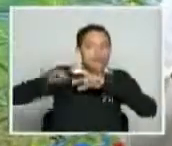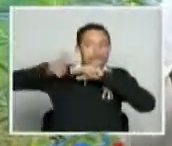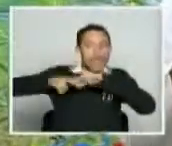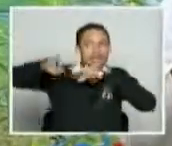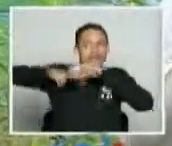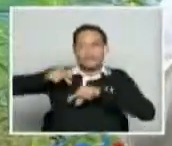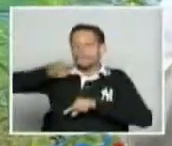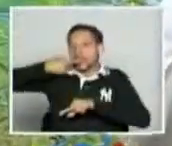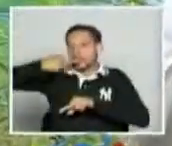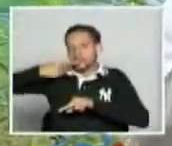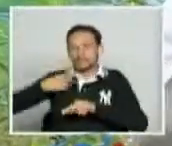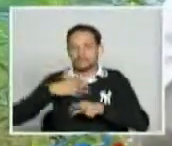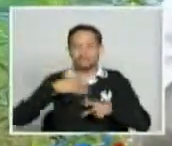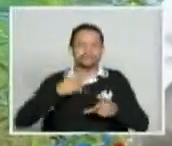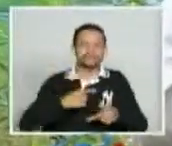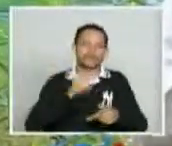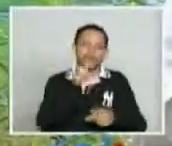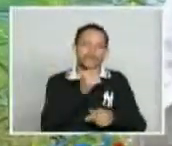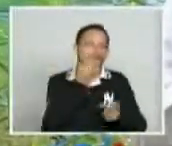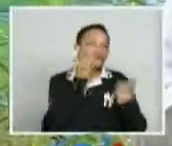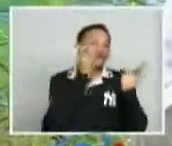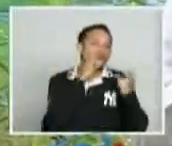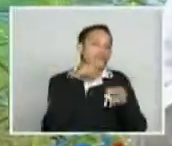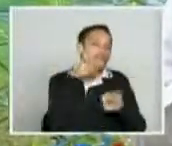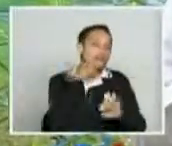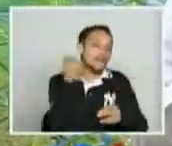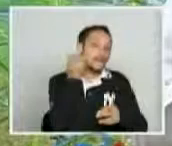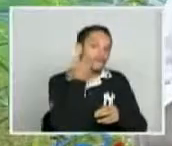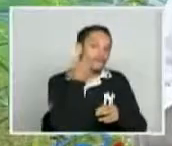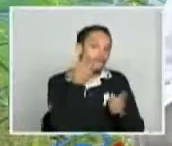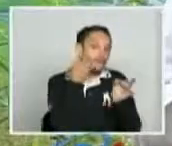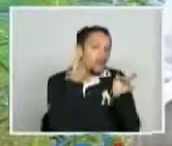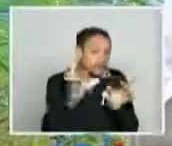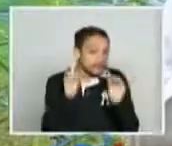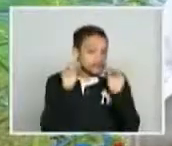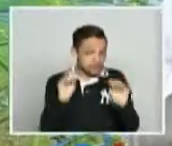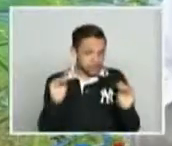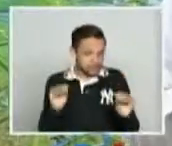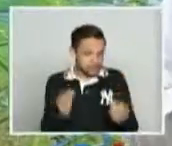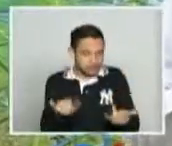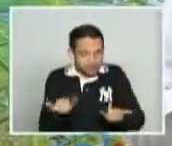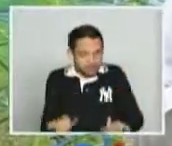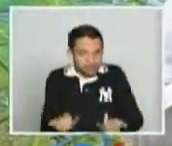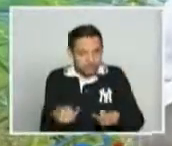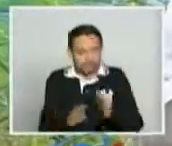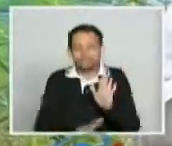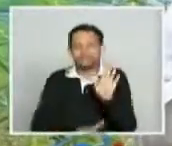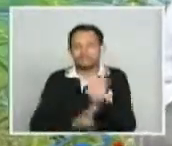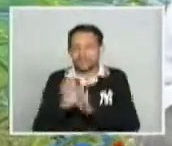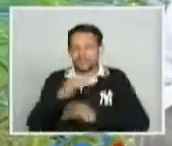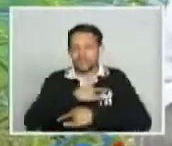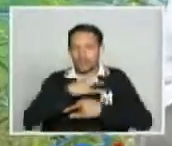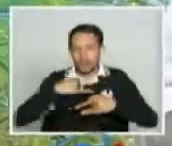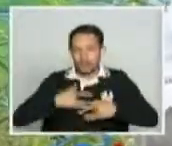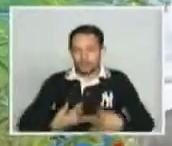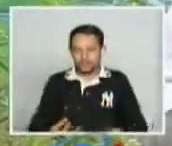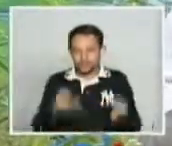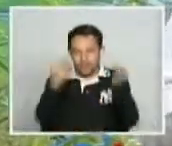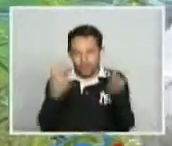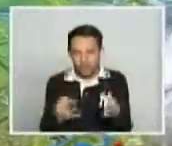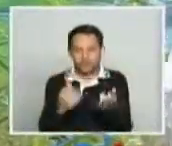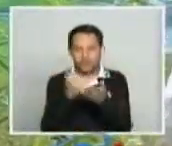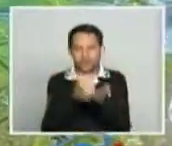estén encubriendo realmente la patología que tenga la persona. Y eso es lo que nos lleva al éxito del diagnóstico y